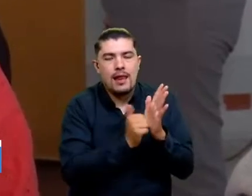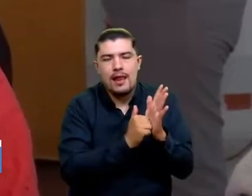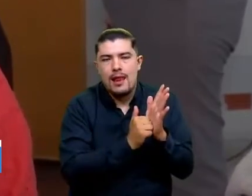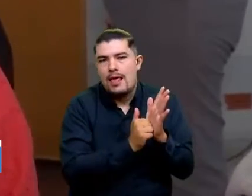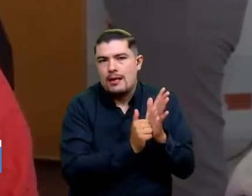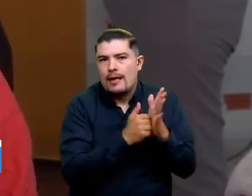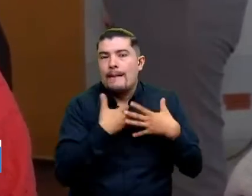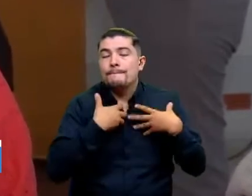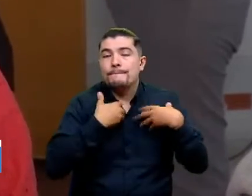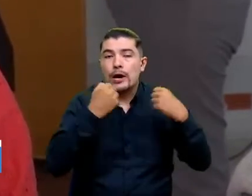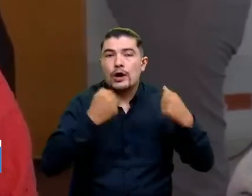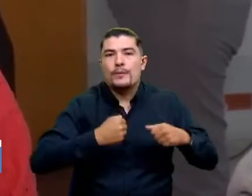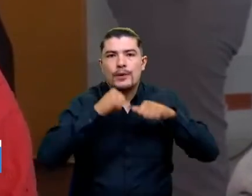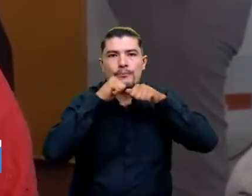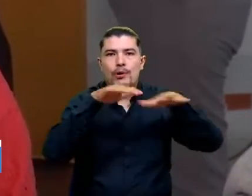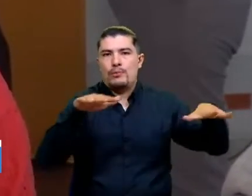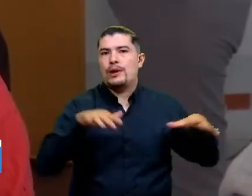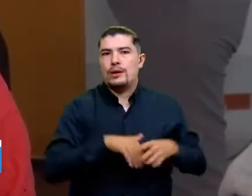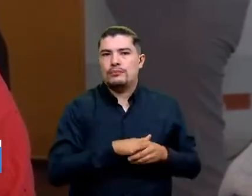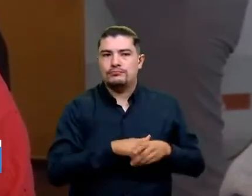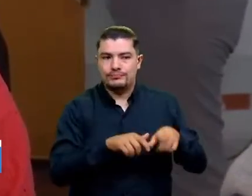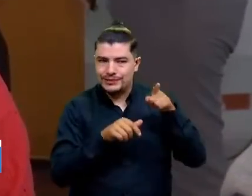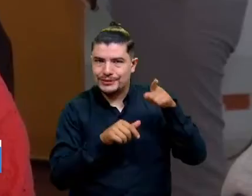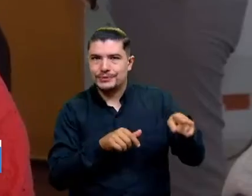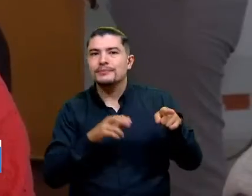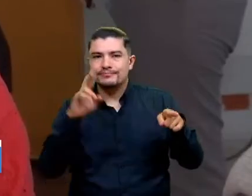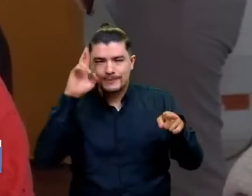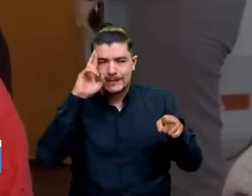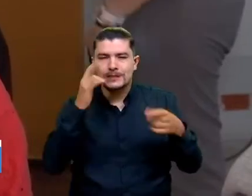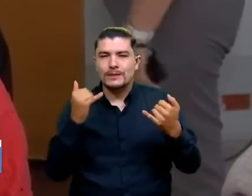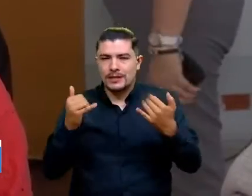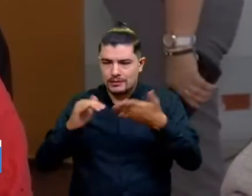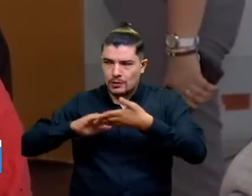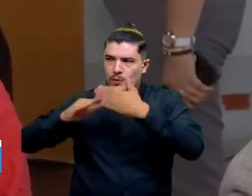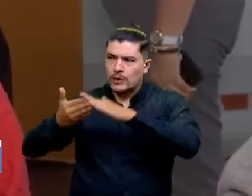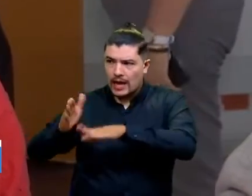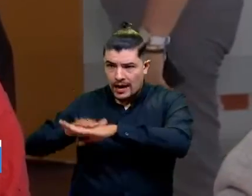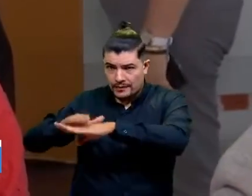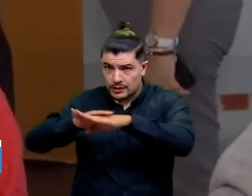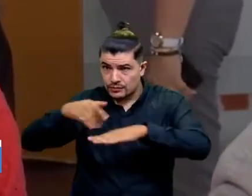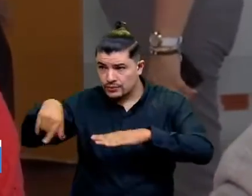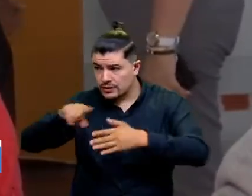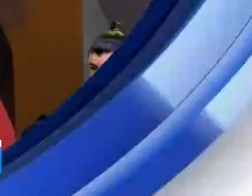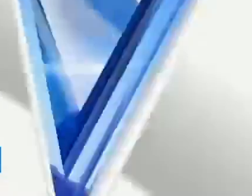hurto que pues afecte nuestro alumbrado, que incide seguramente en la seguridad del municipio de Bucaramanga.